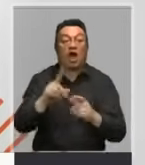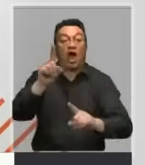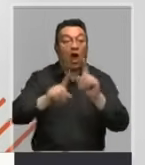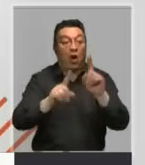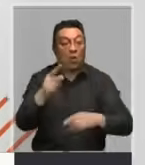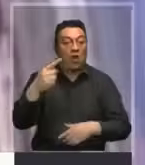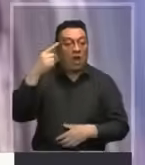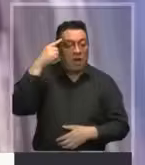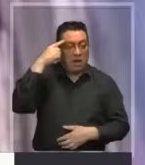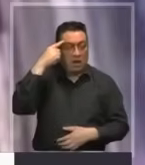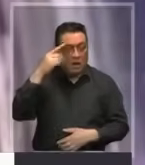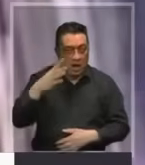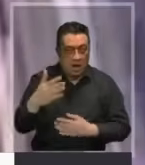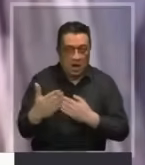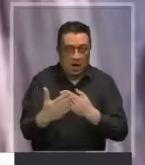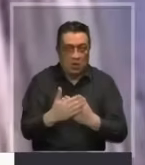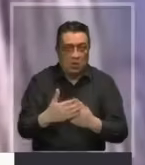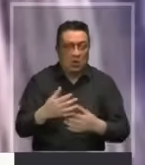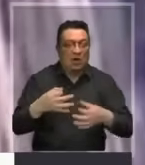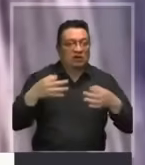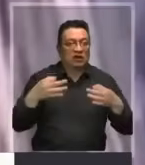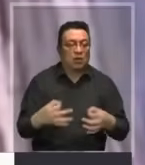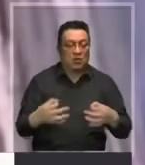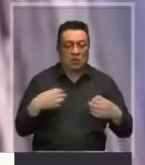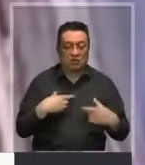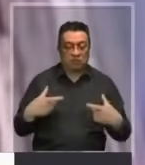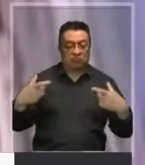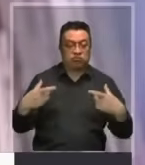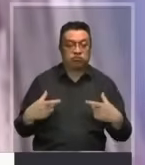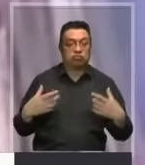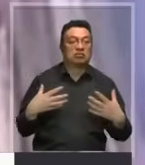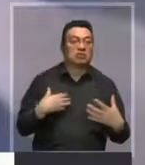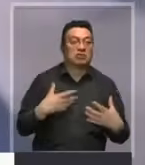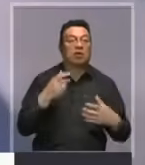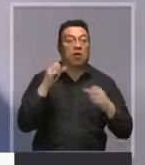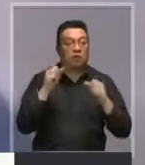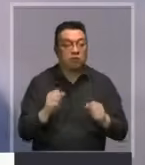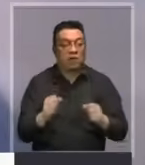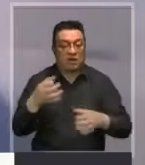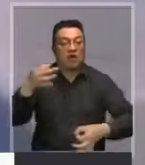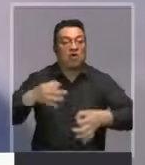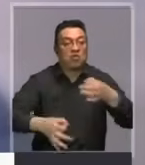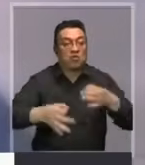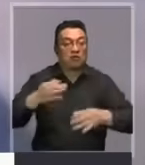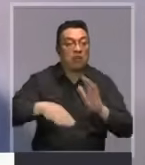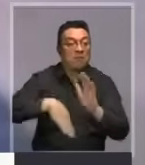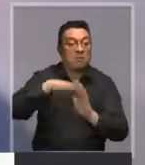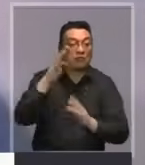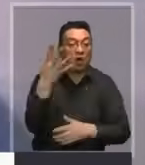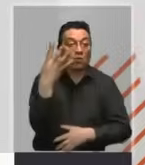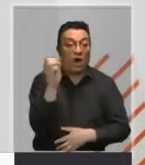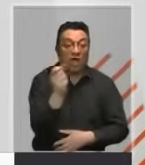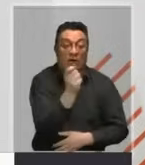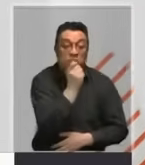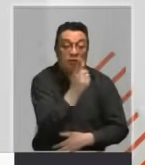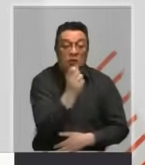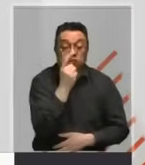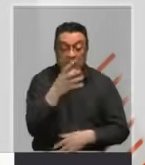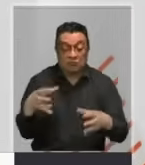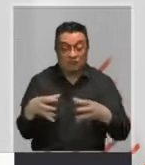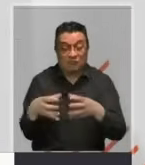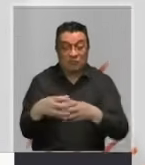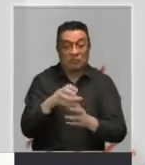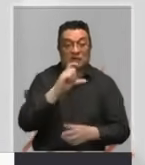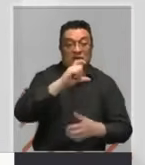piensan en un escenario seguro y custodiado para llevar a cabo el juicio de los más de 40 imputados del Clan de los